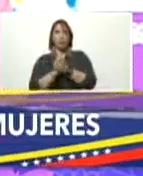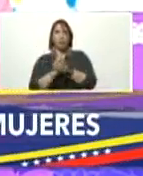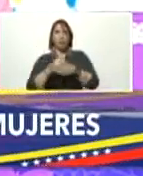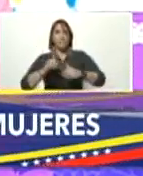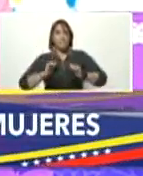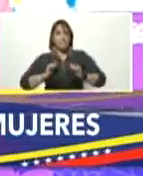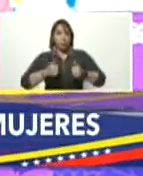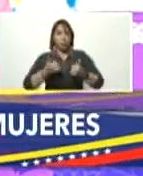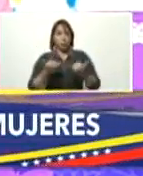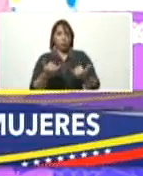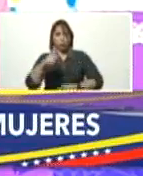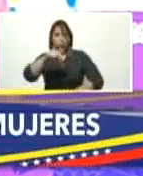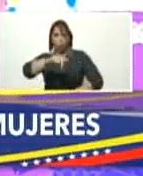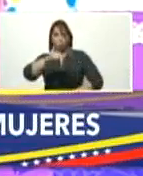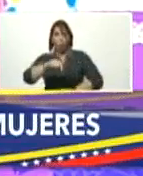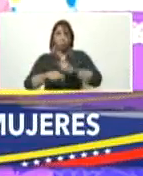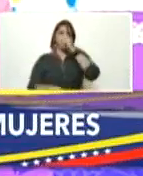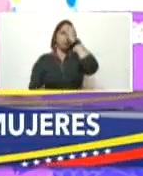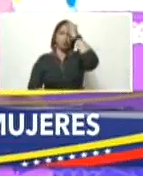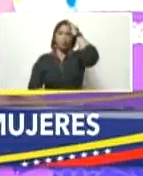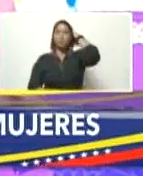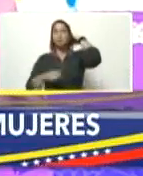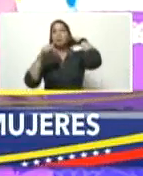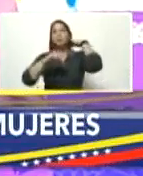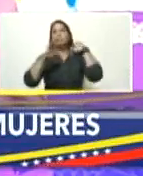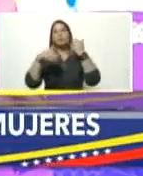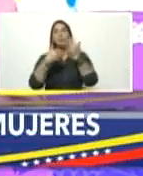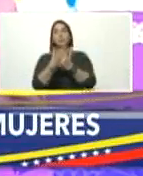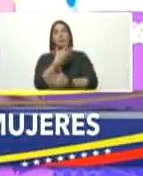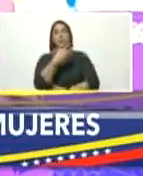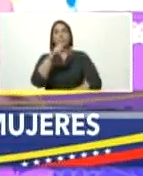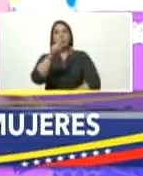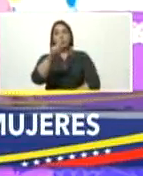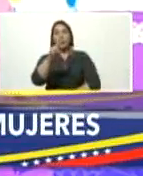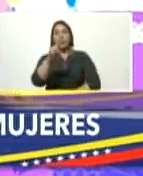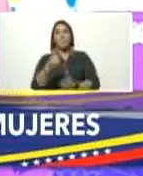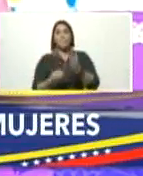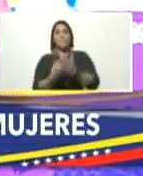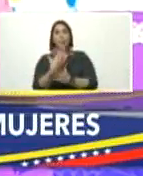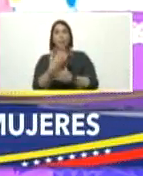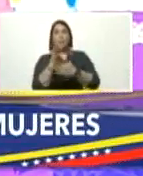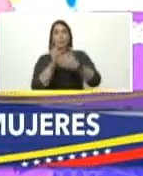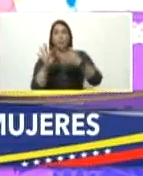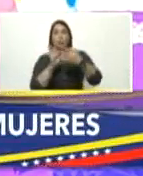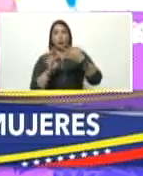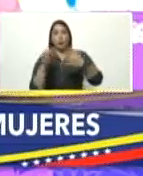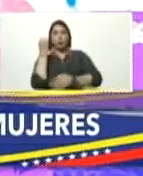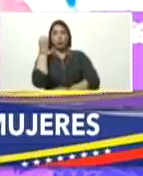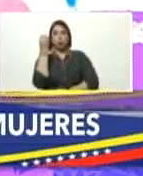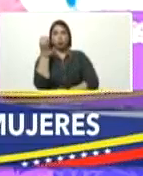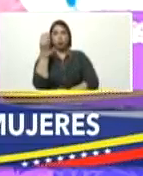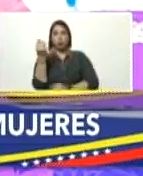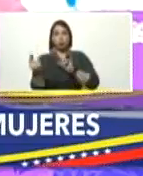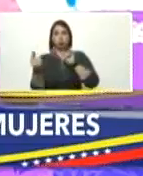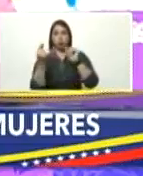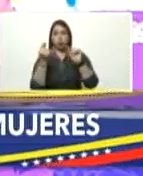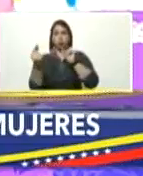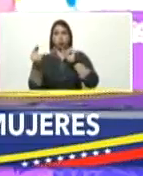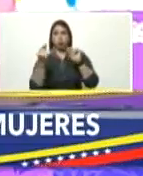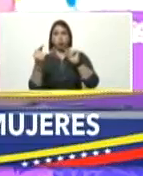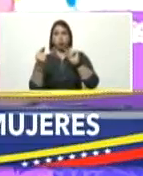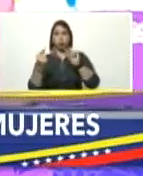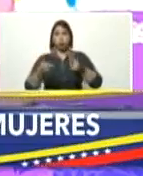hoy, de aquí al 31 de mayo, que va a funcionar este congreso en debate